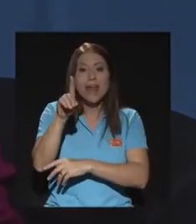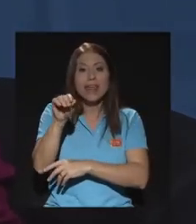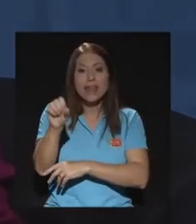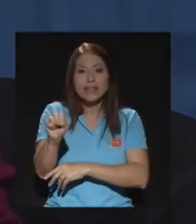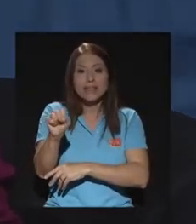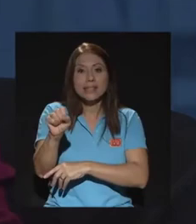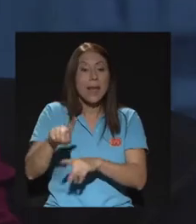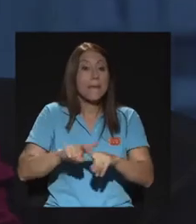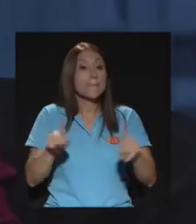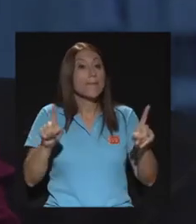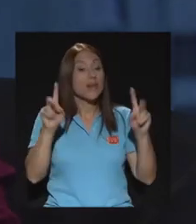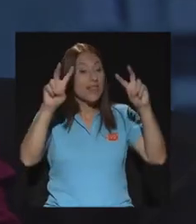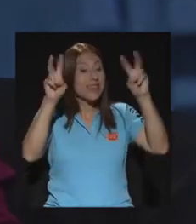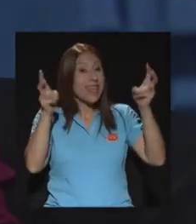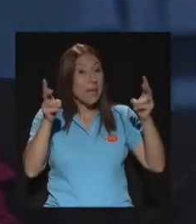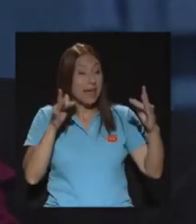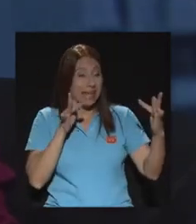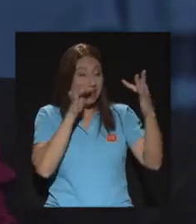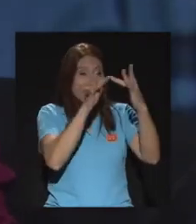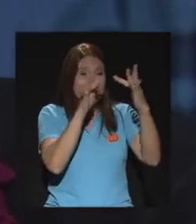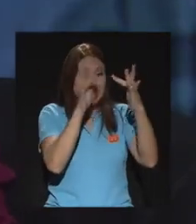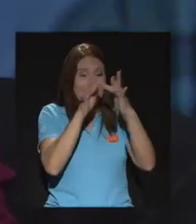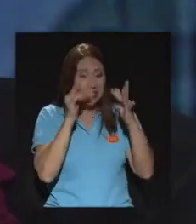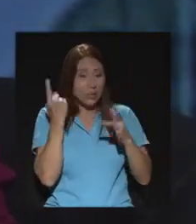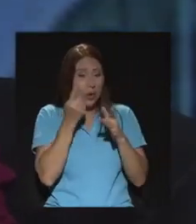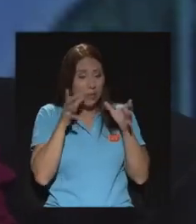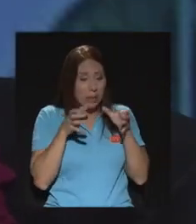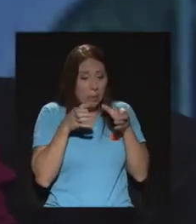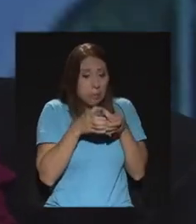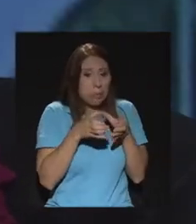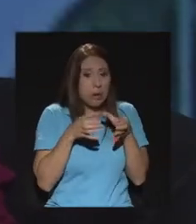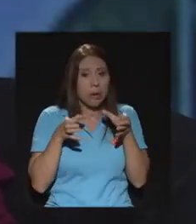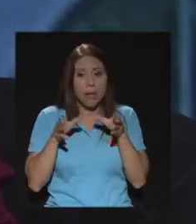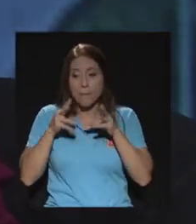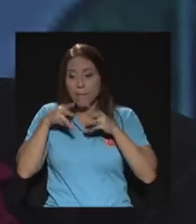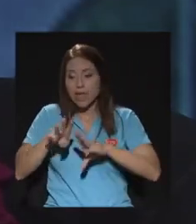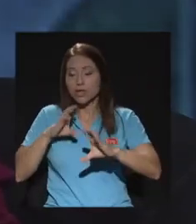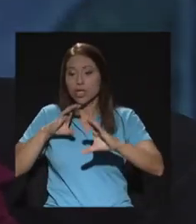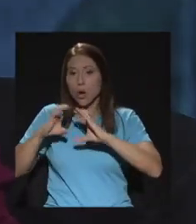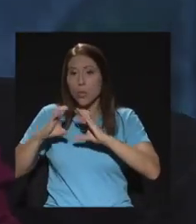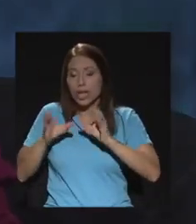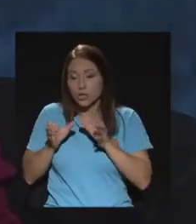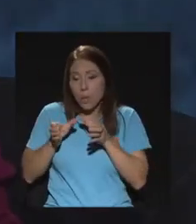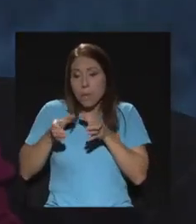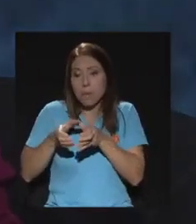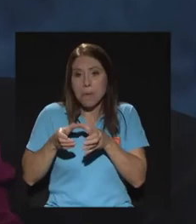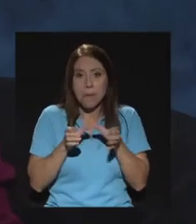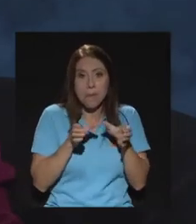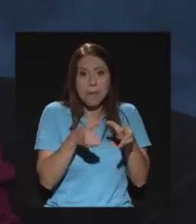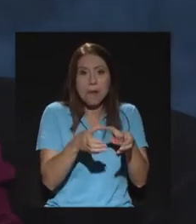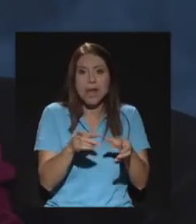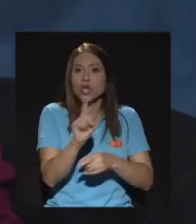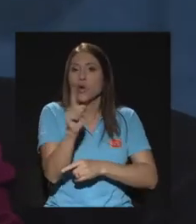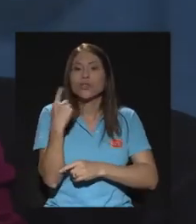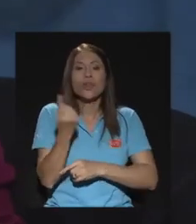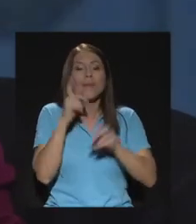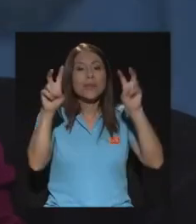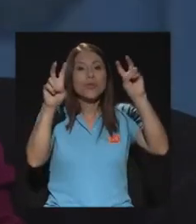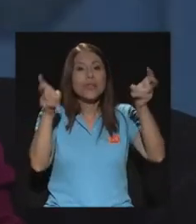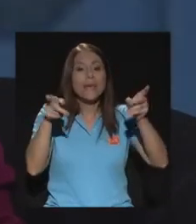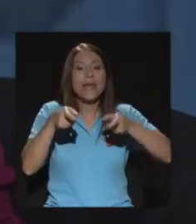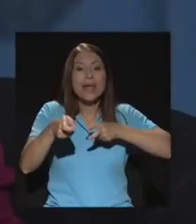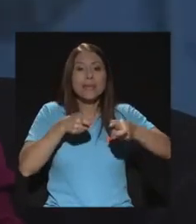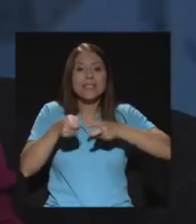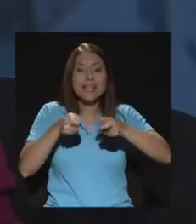de espectro y de medios de comunicación en manos de unos pocos no es un tema solo de administración del